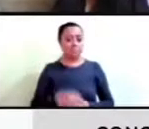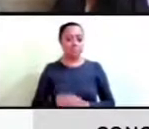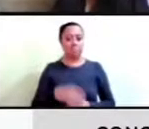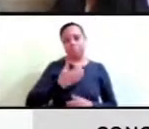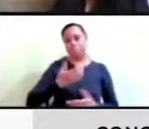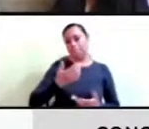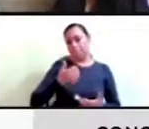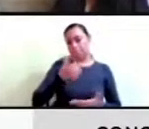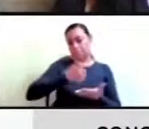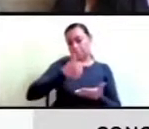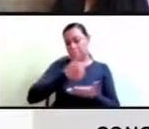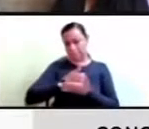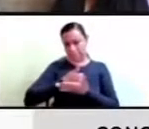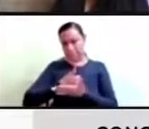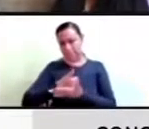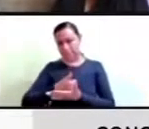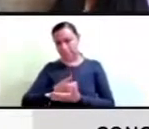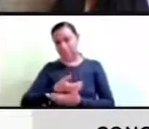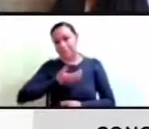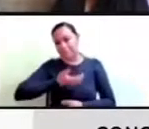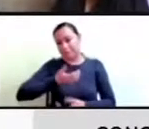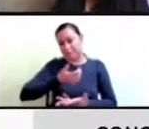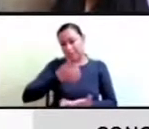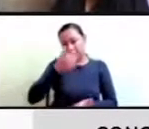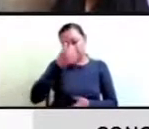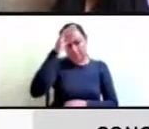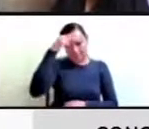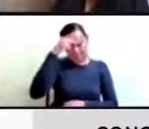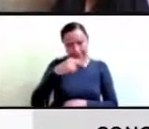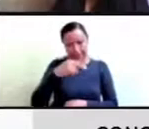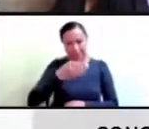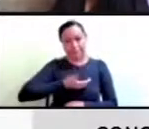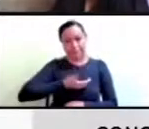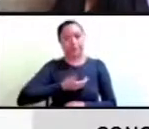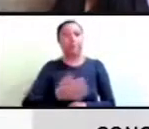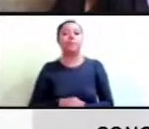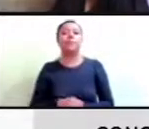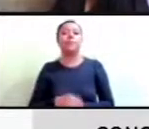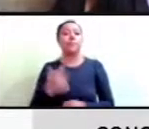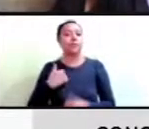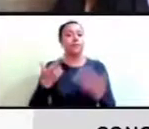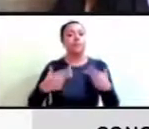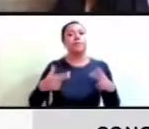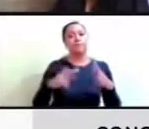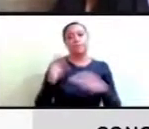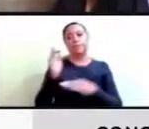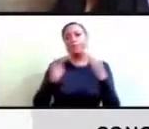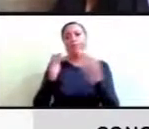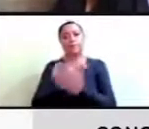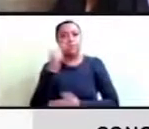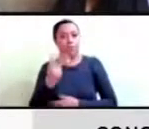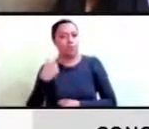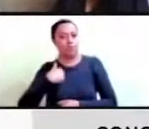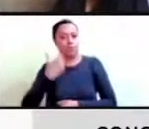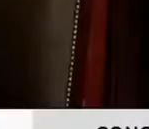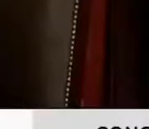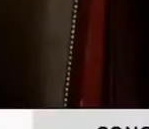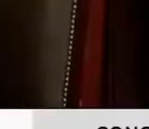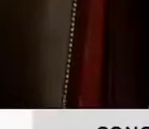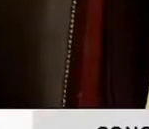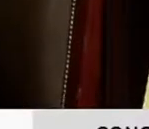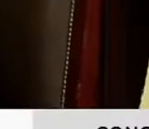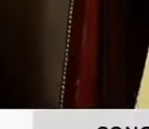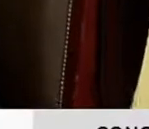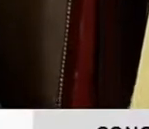galardón. A mi nombre y a todos los galardonados. Y los quiero convocar, ilustrísimos